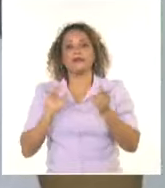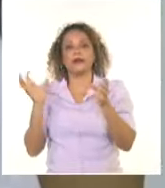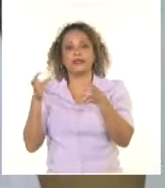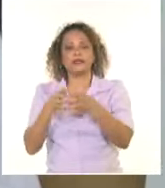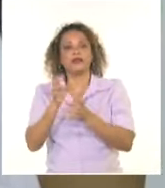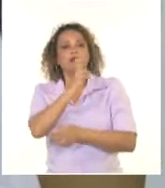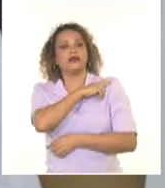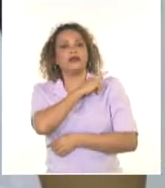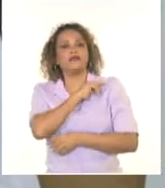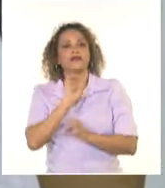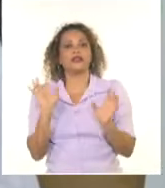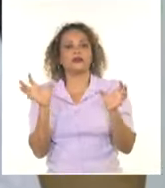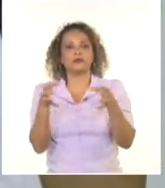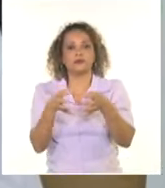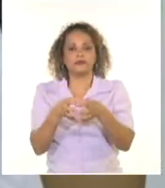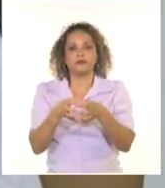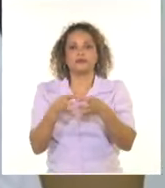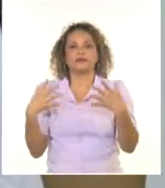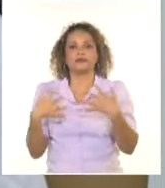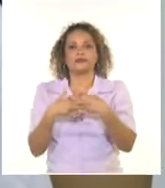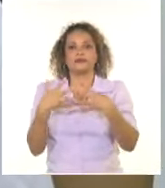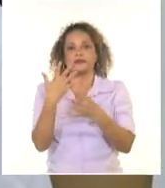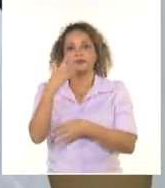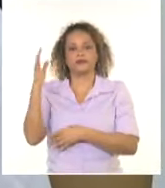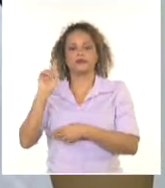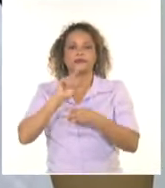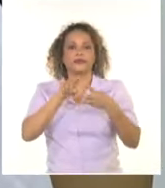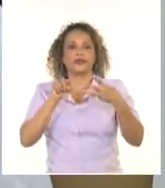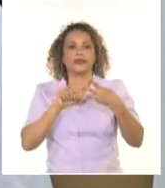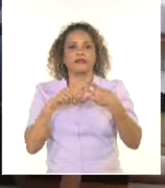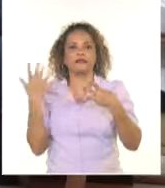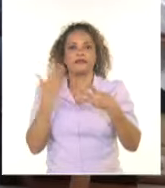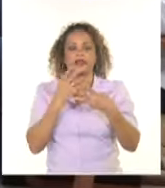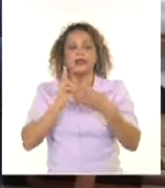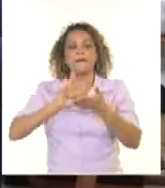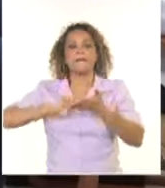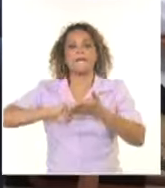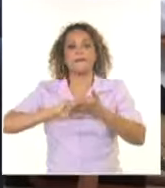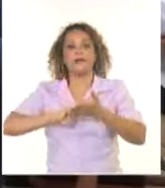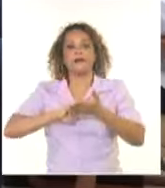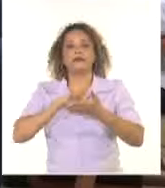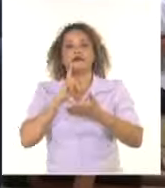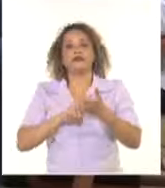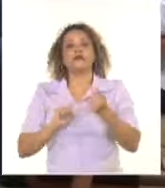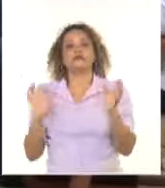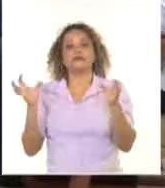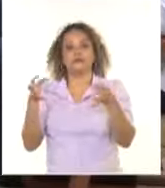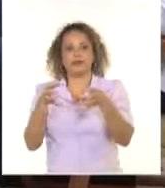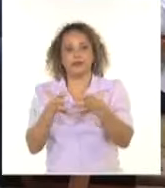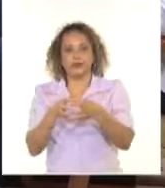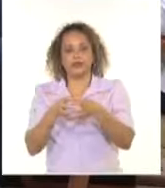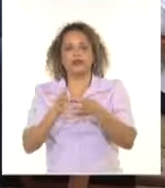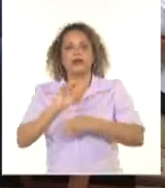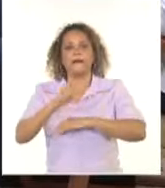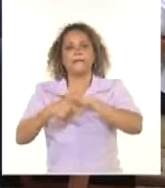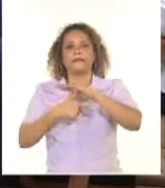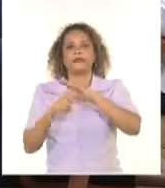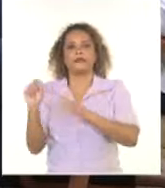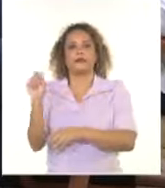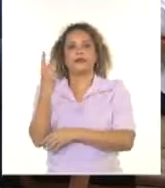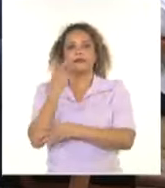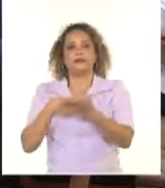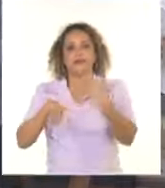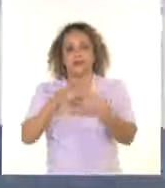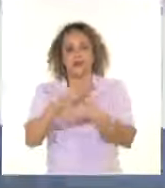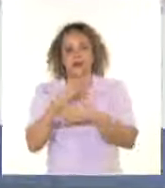de la Comisión de Relaciones Exteriores, y Huy Tan Son, miembro del Comité Central del Partido Comunista, viceprimer ministro y titular